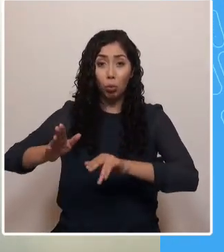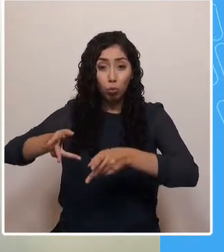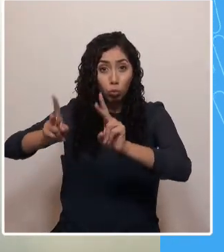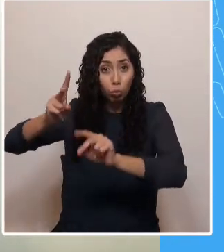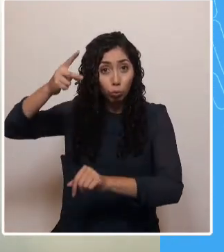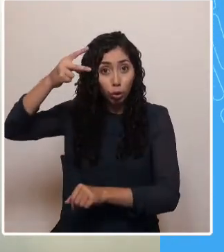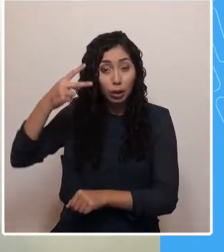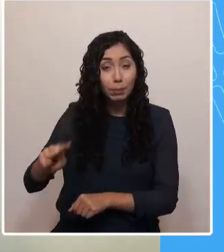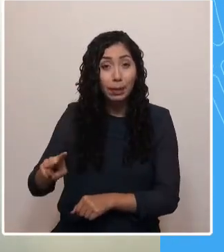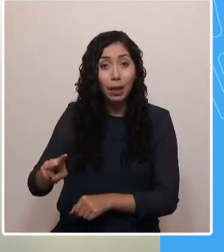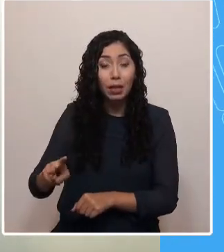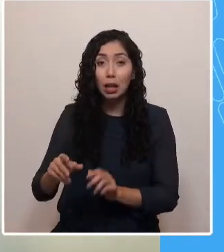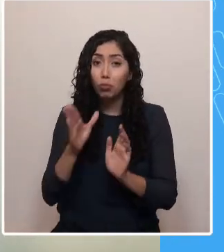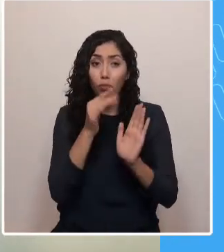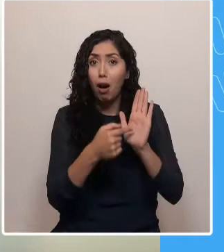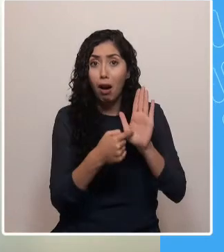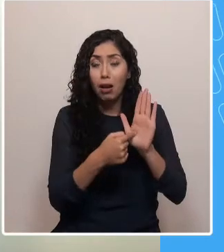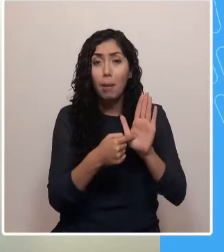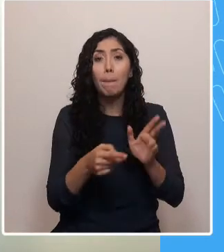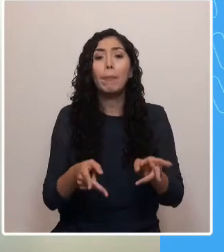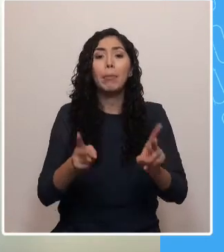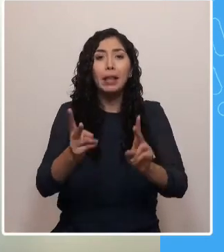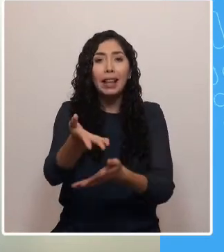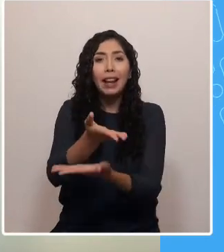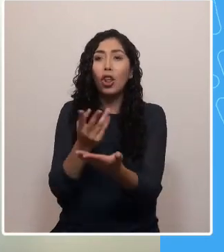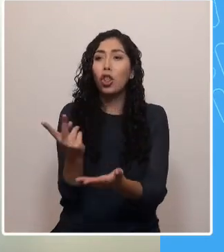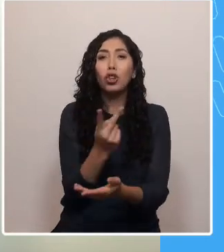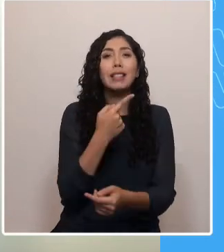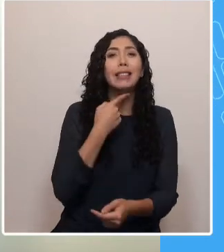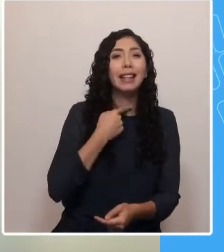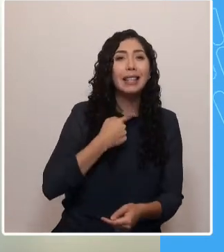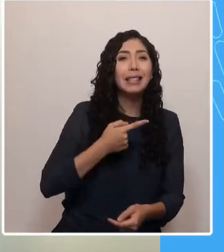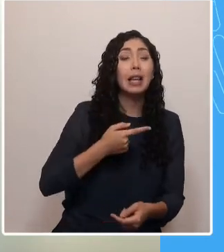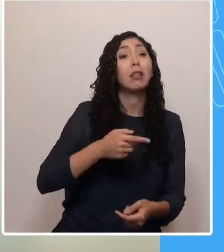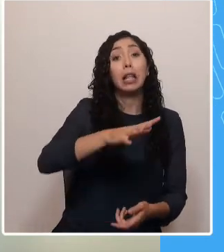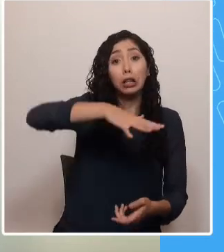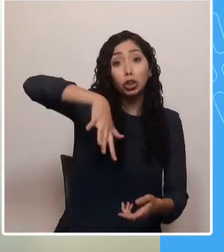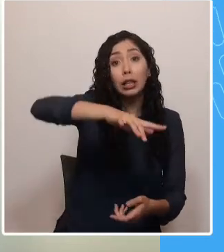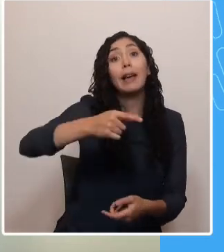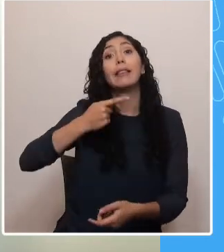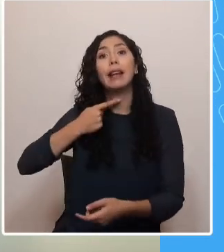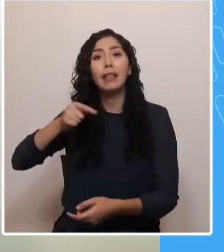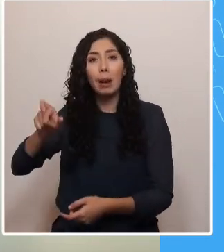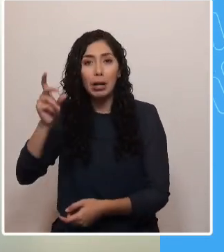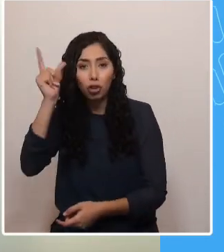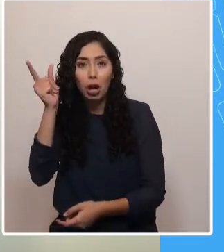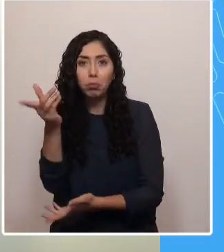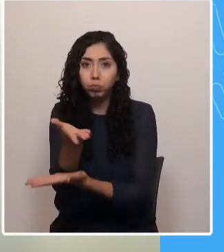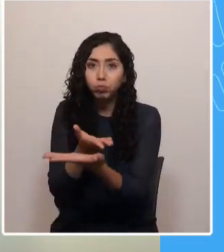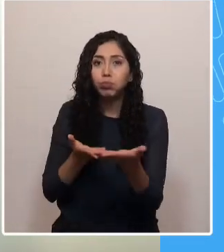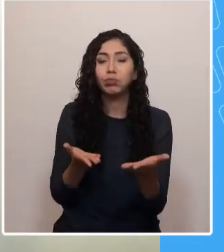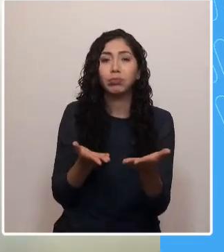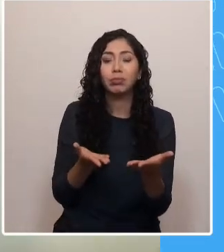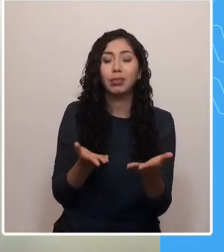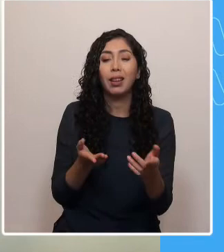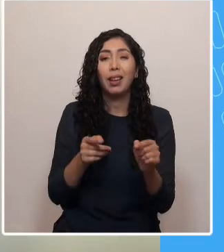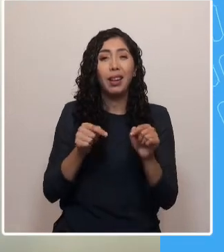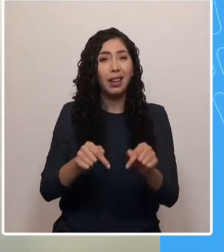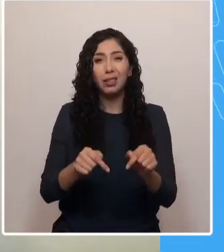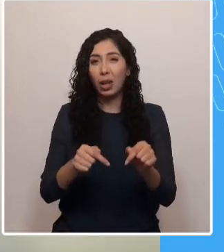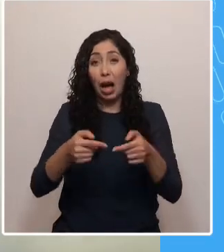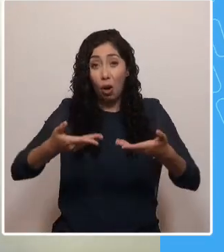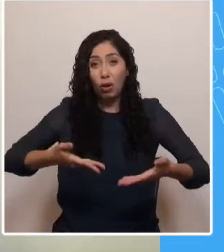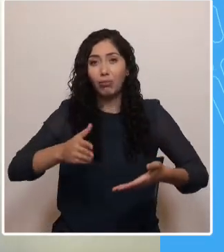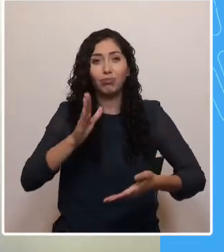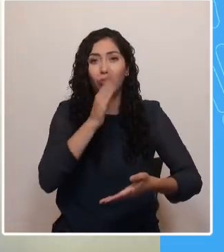ausente, permiten la coexistencia de ambos intereses. Lamentablemente, este no es el caso, ya que sus incisos de protección